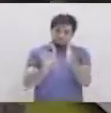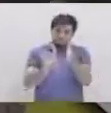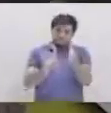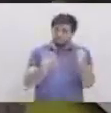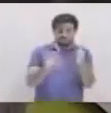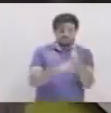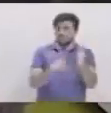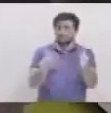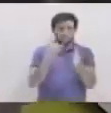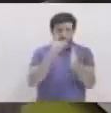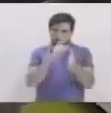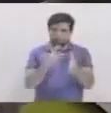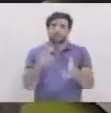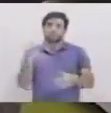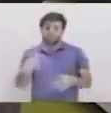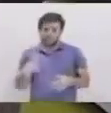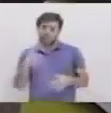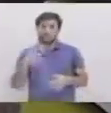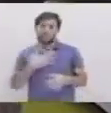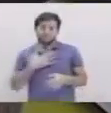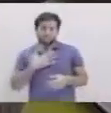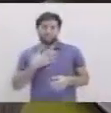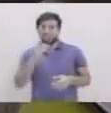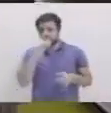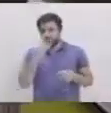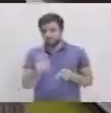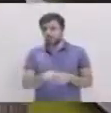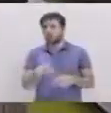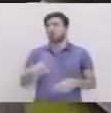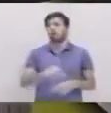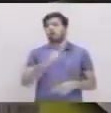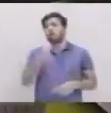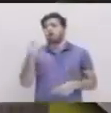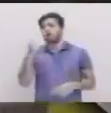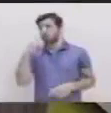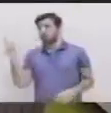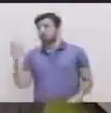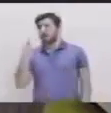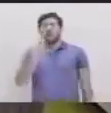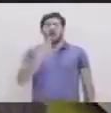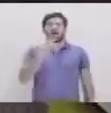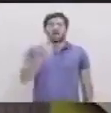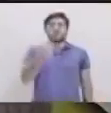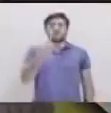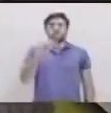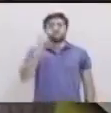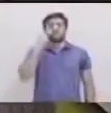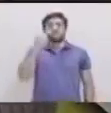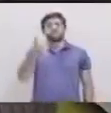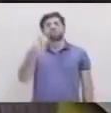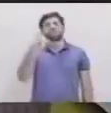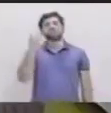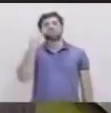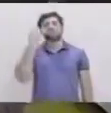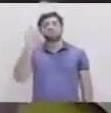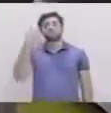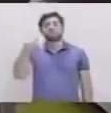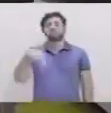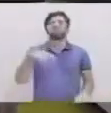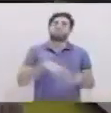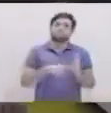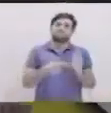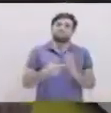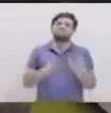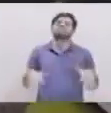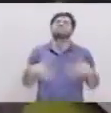acá. Y este es otro tipo de transferencia de calor. También lo podemos ver con la radiación. La